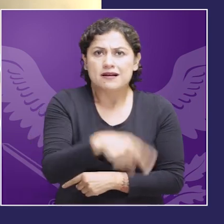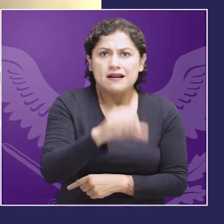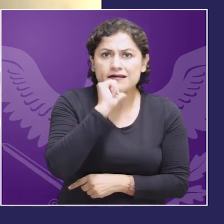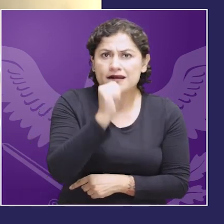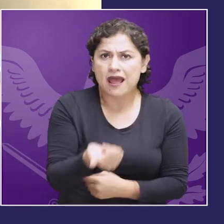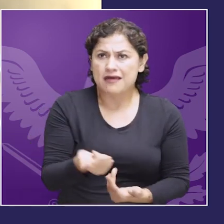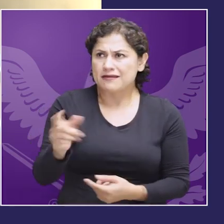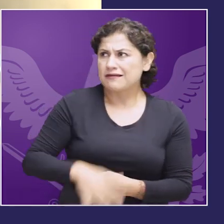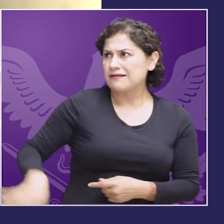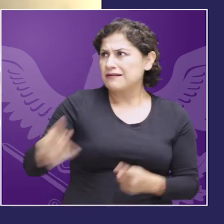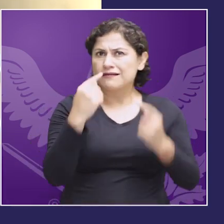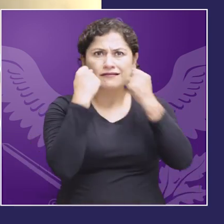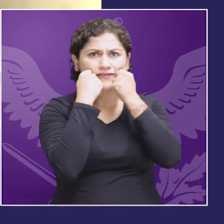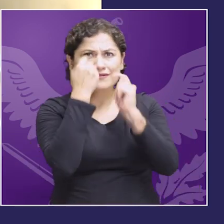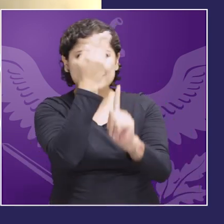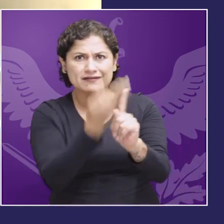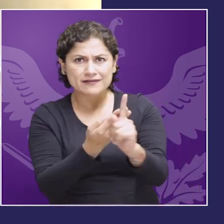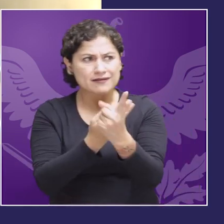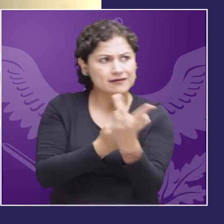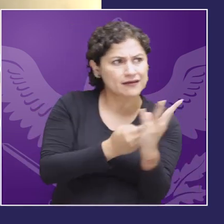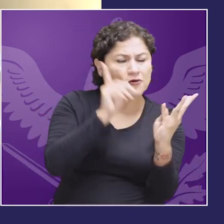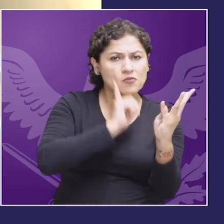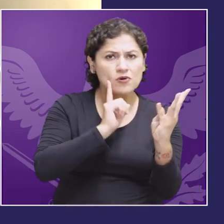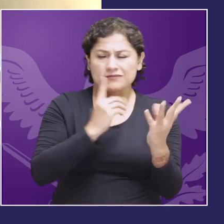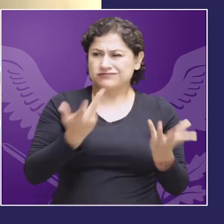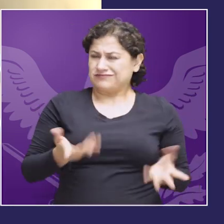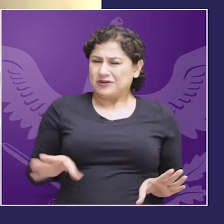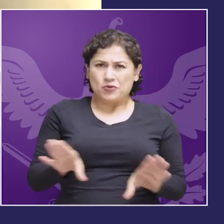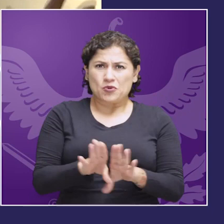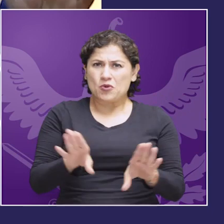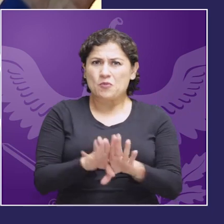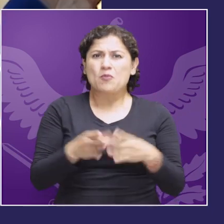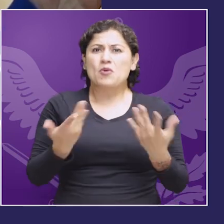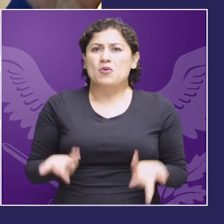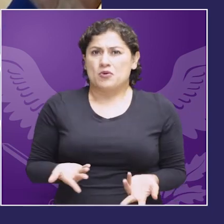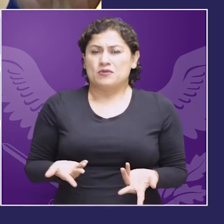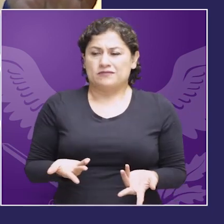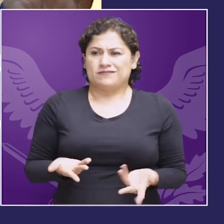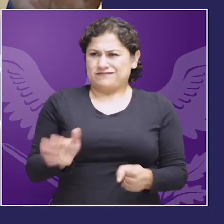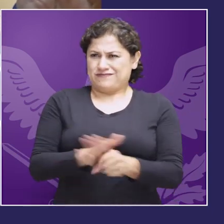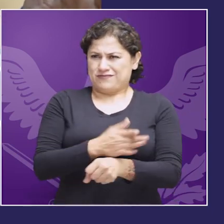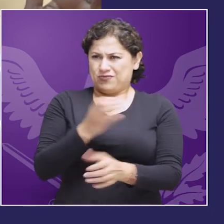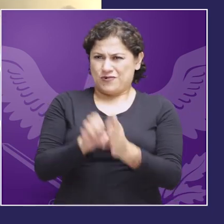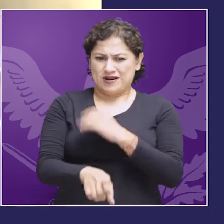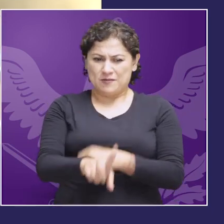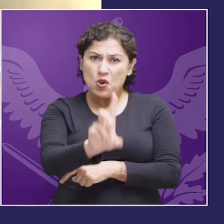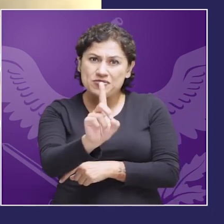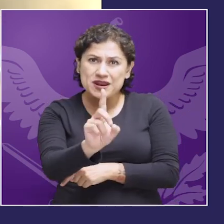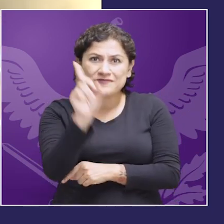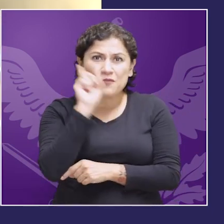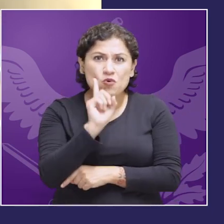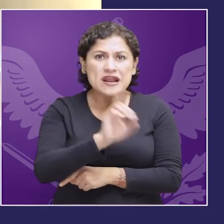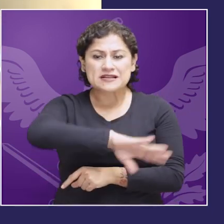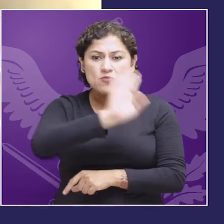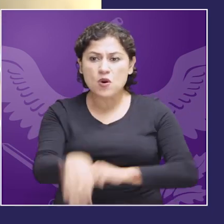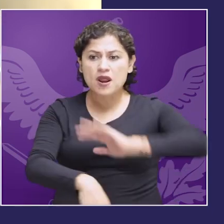que no importen las mujeres, no puede ser que no importen y que luego vengamos a decir, o sea, más de 30 mujeres